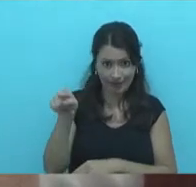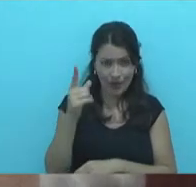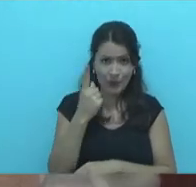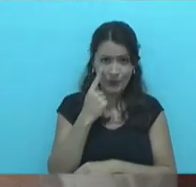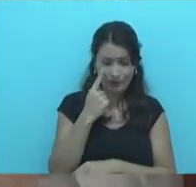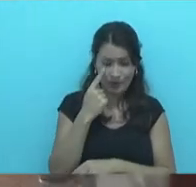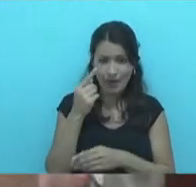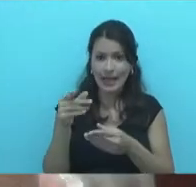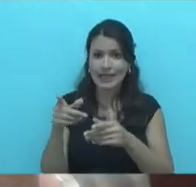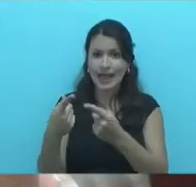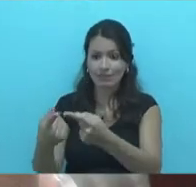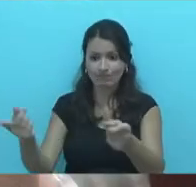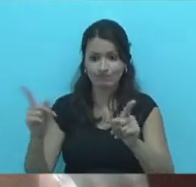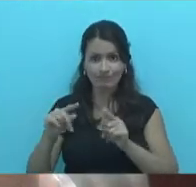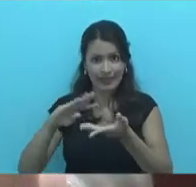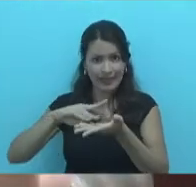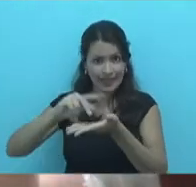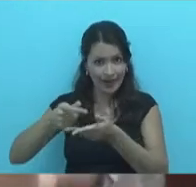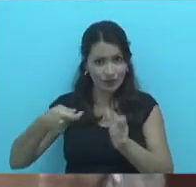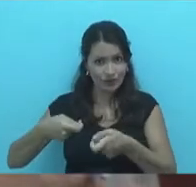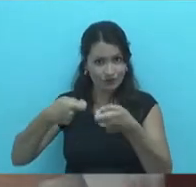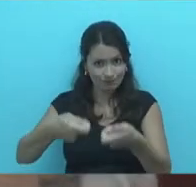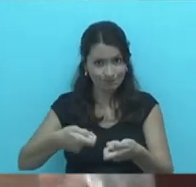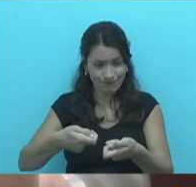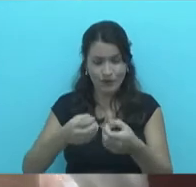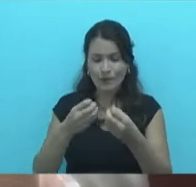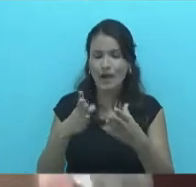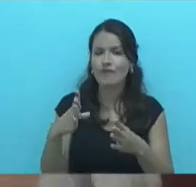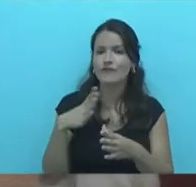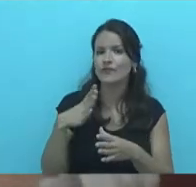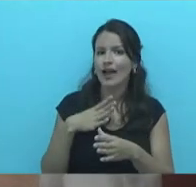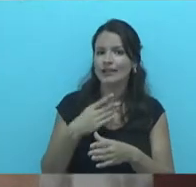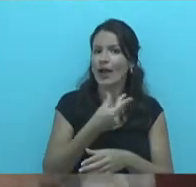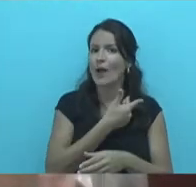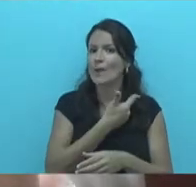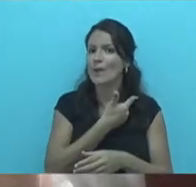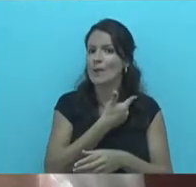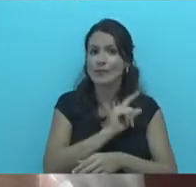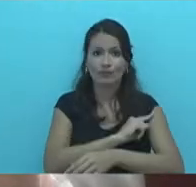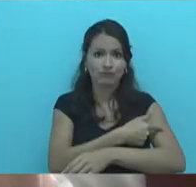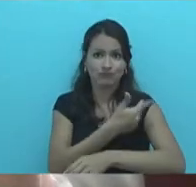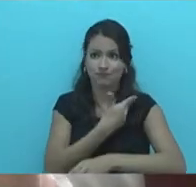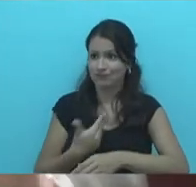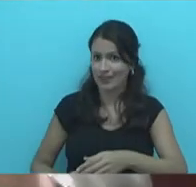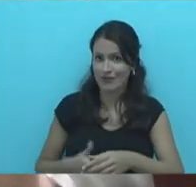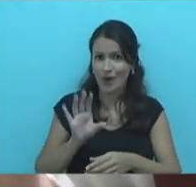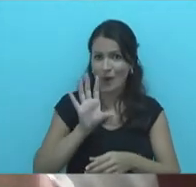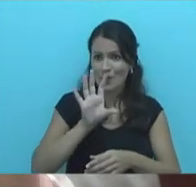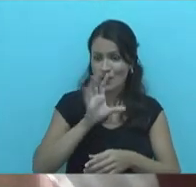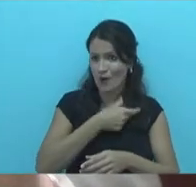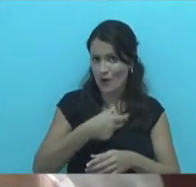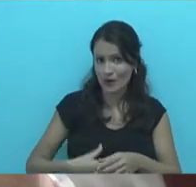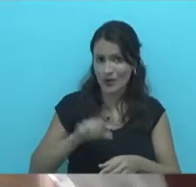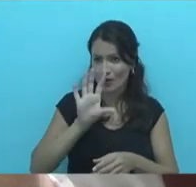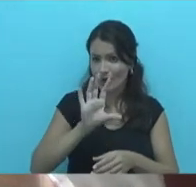con cargo y hay un gran consenso de todas las fuerzas políticas, sociales, la comunidad educativa, de la propia escuela y de toda la región, así que por lo tanto esta